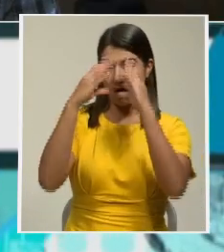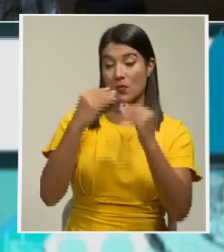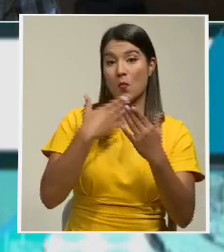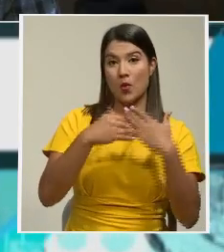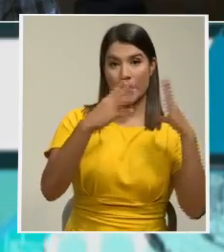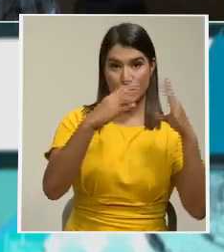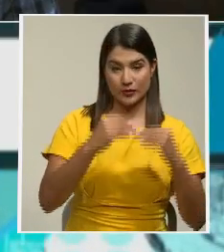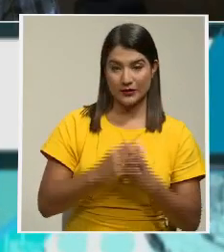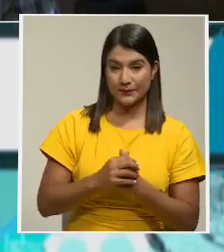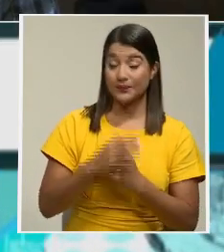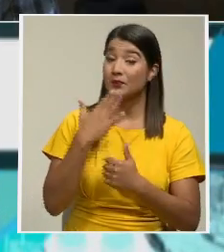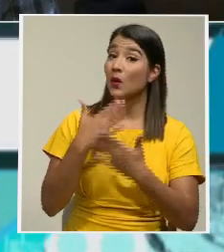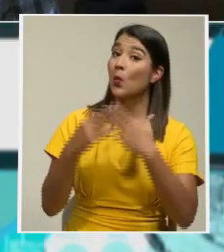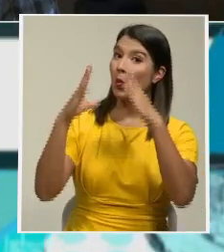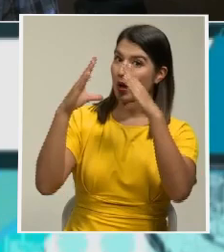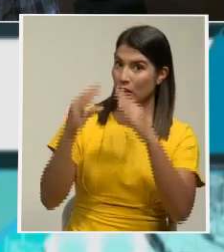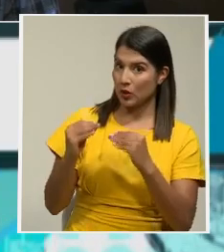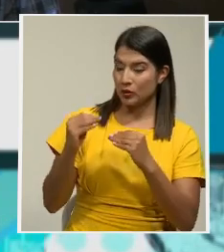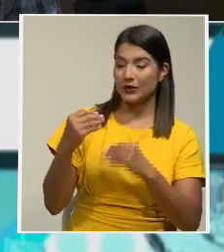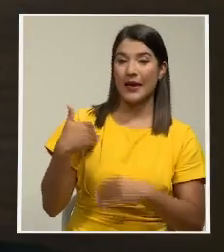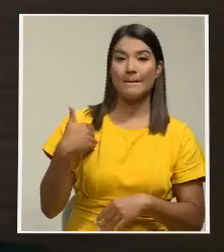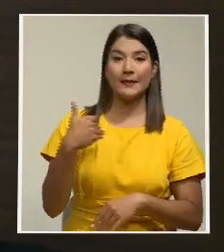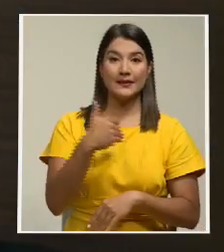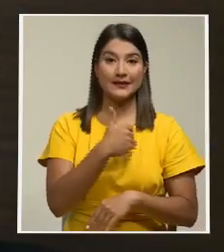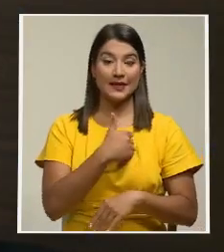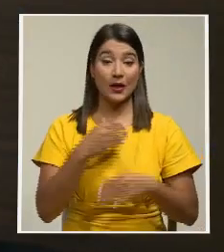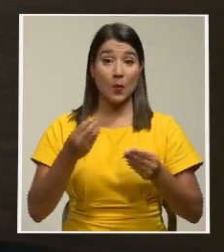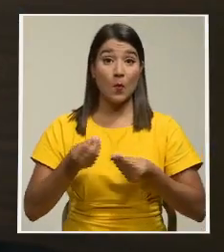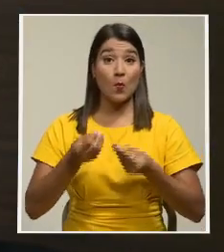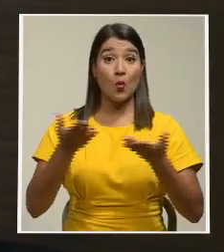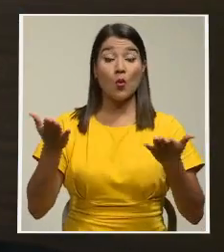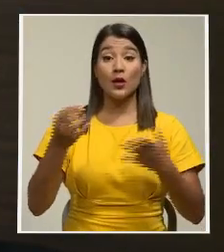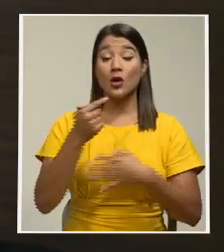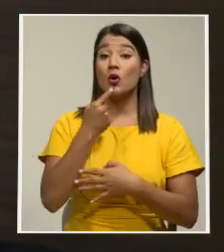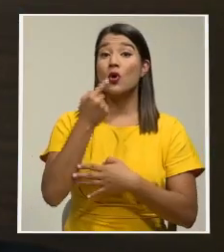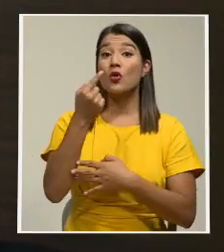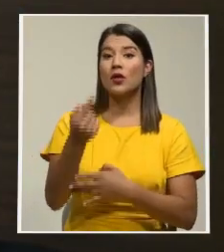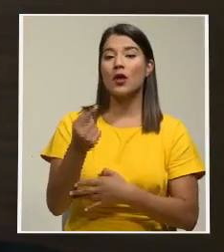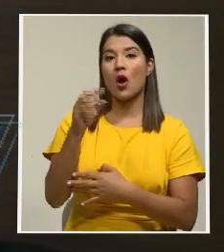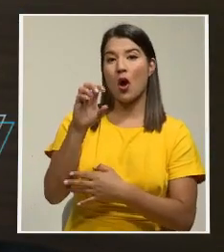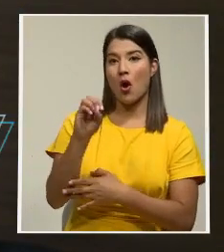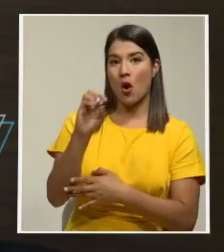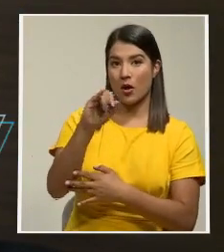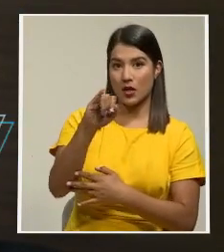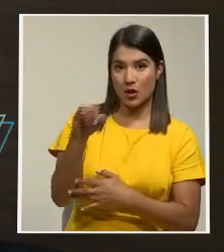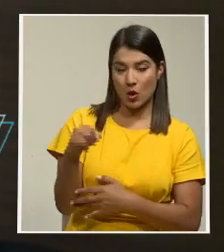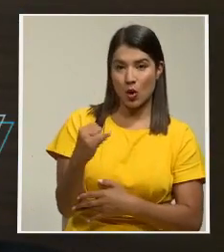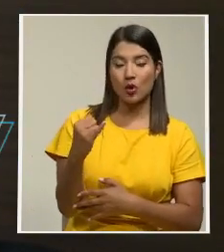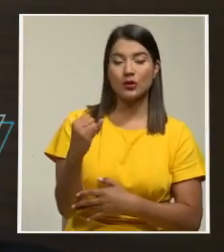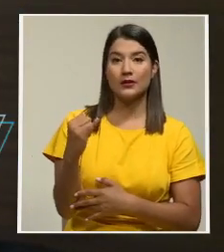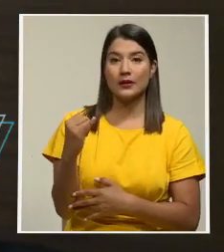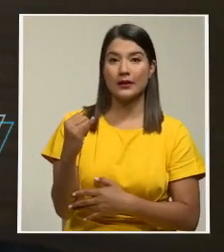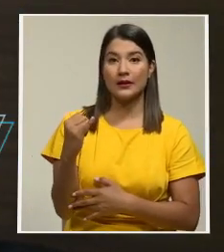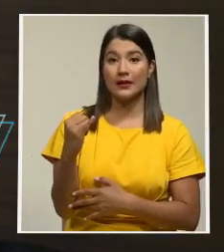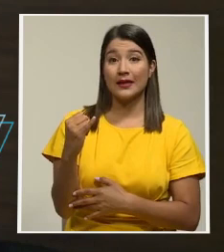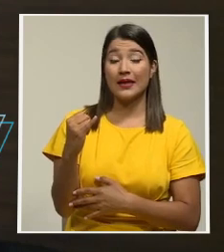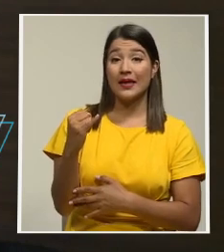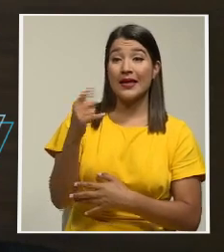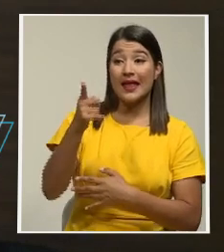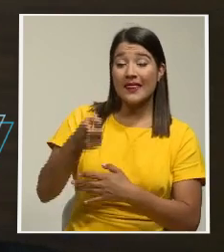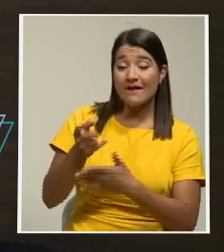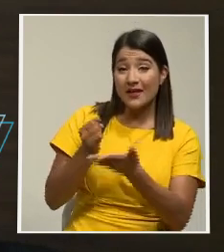Gracias, buenas noches. Luego de que el Ministerio Público indicara al organismo de investigación judicial estudiar